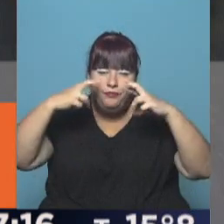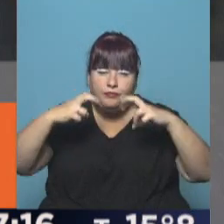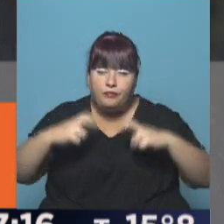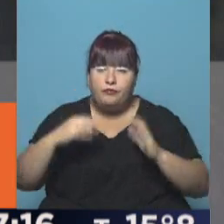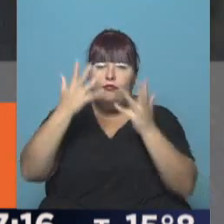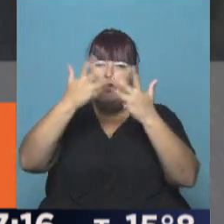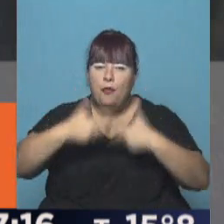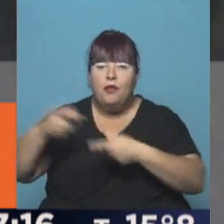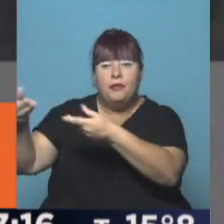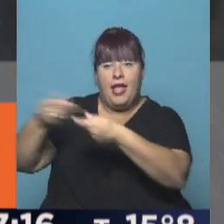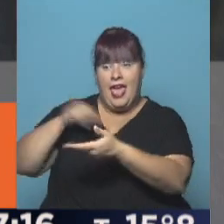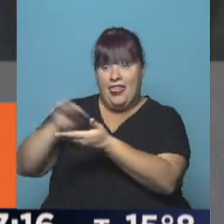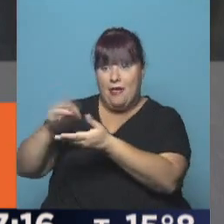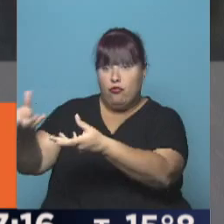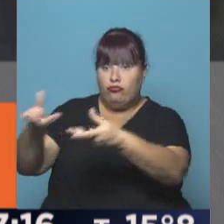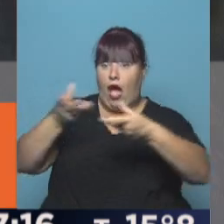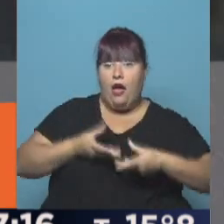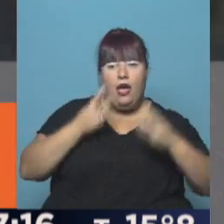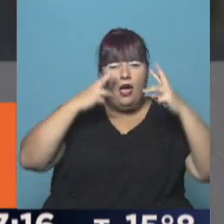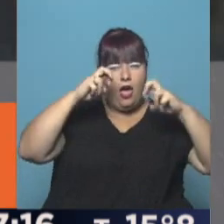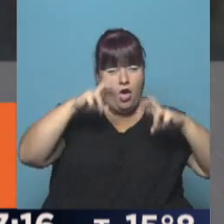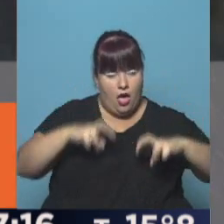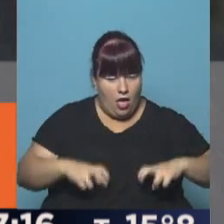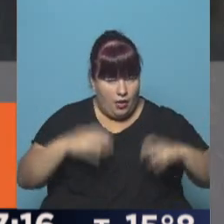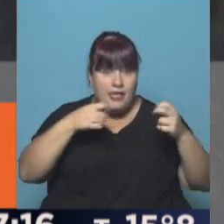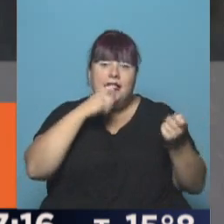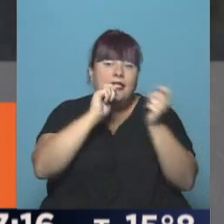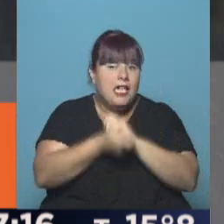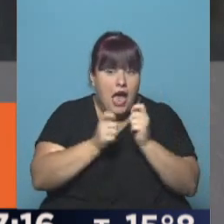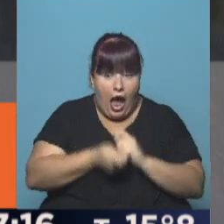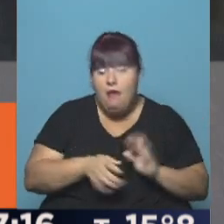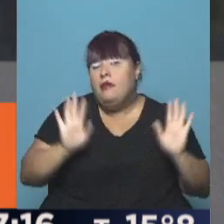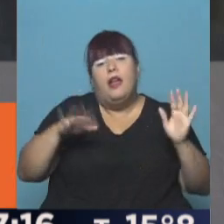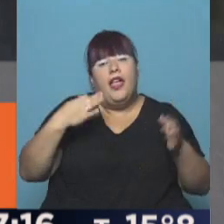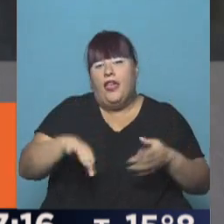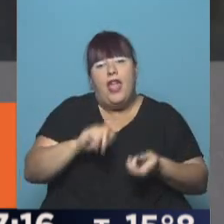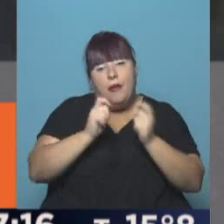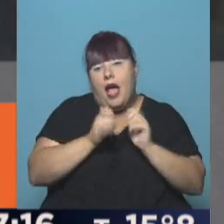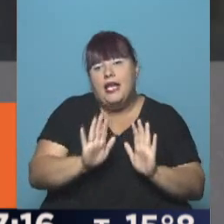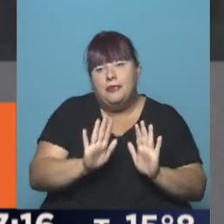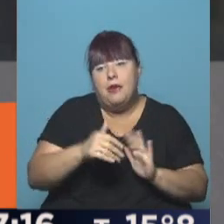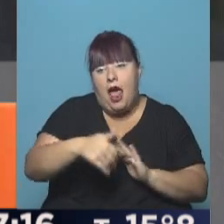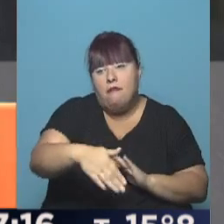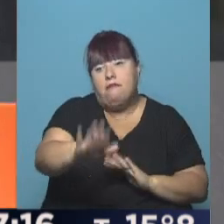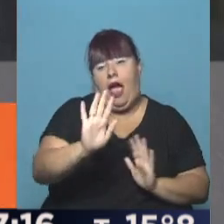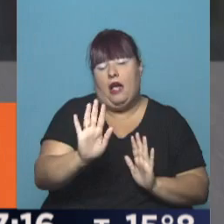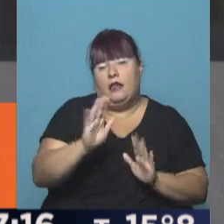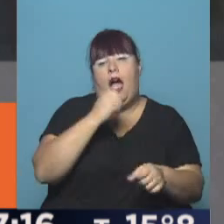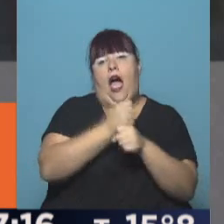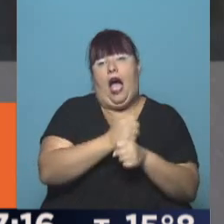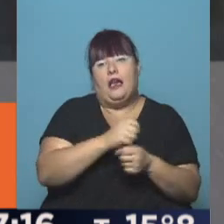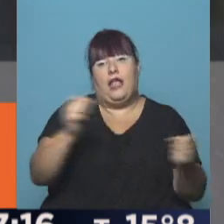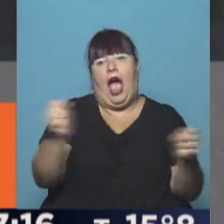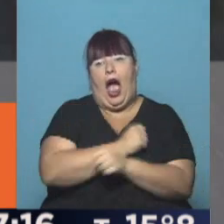el proyecto que viene de la Cámara de Diputados. Y si hay que modificarlo, tendrán que esperar un poco más de tiempo para